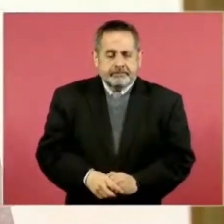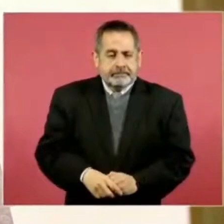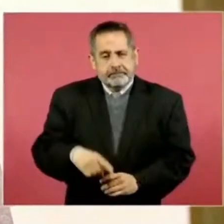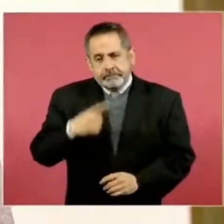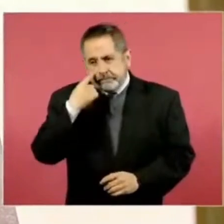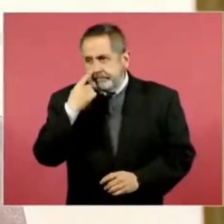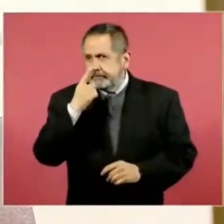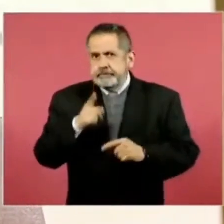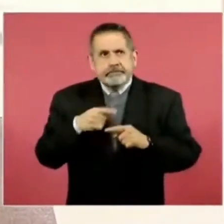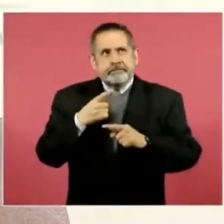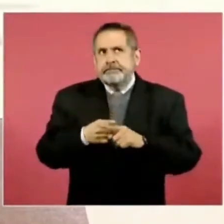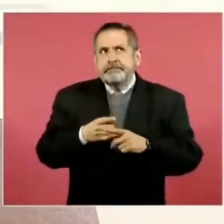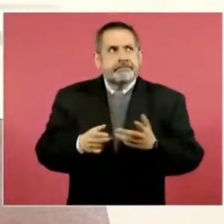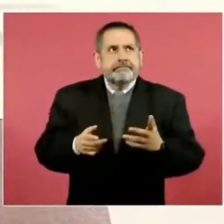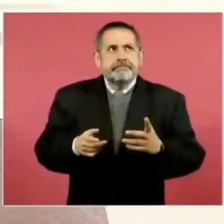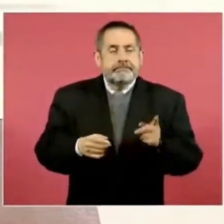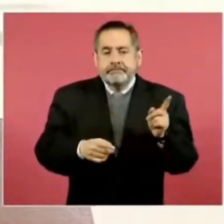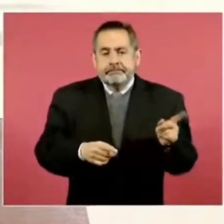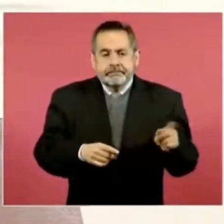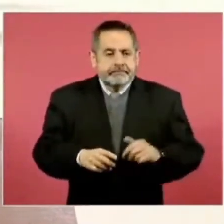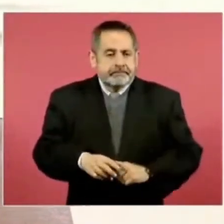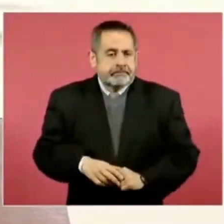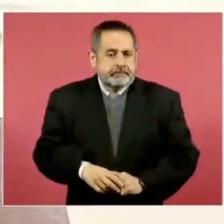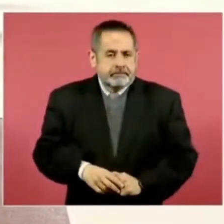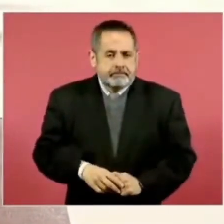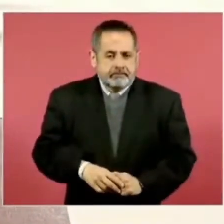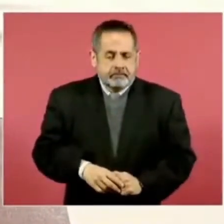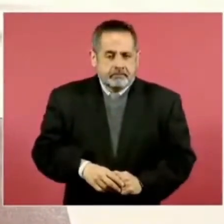encima, con una